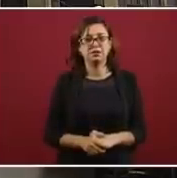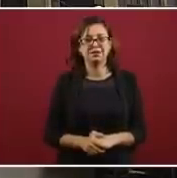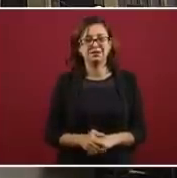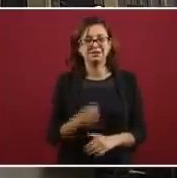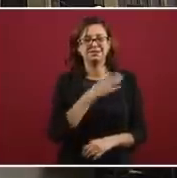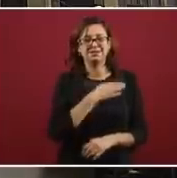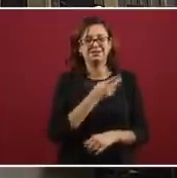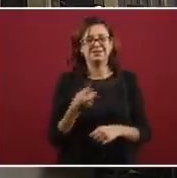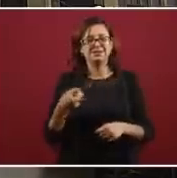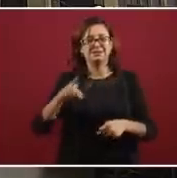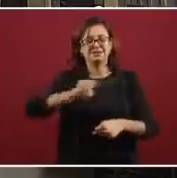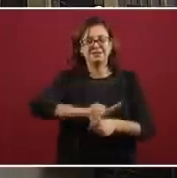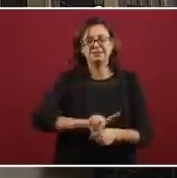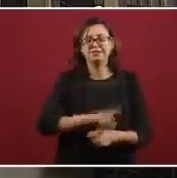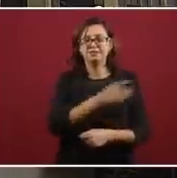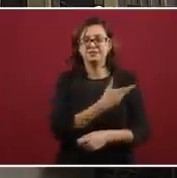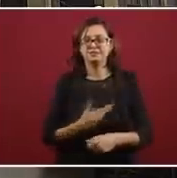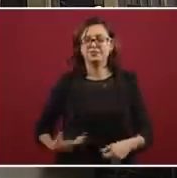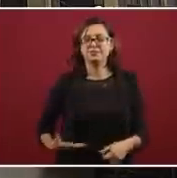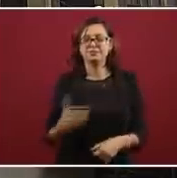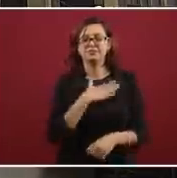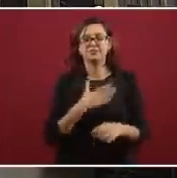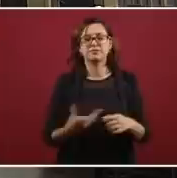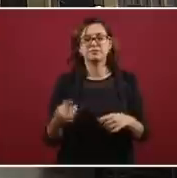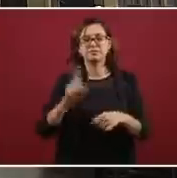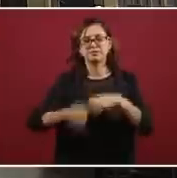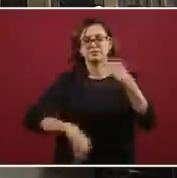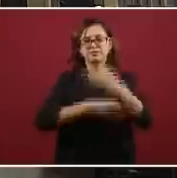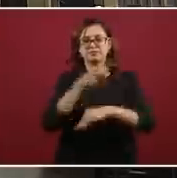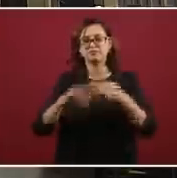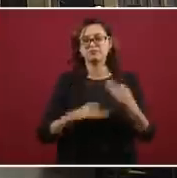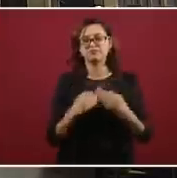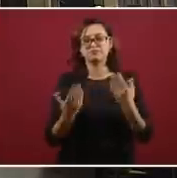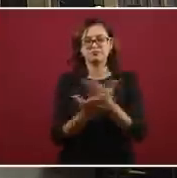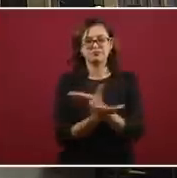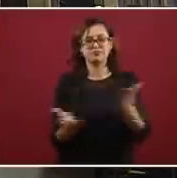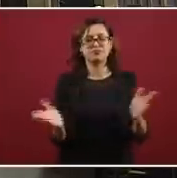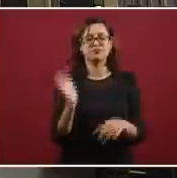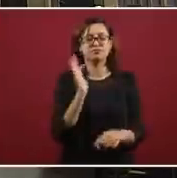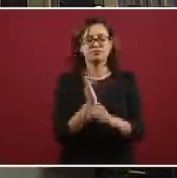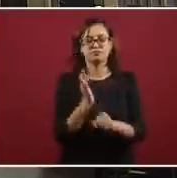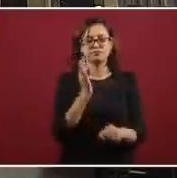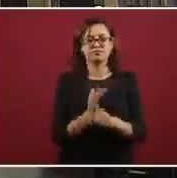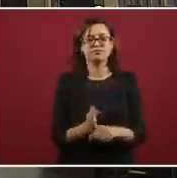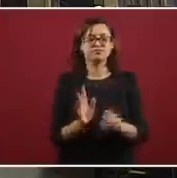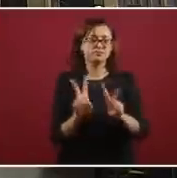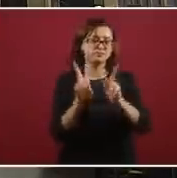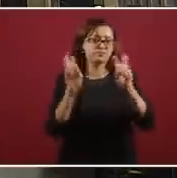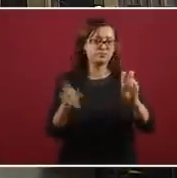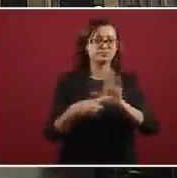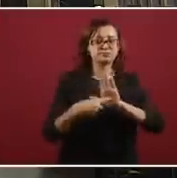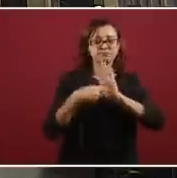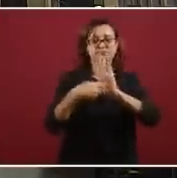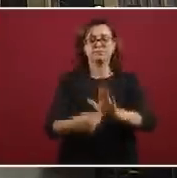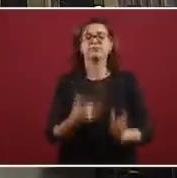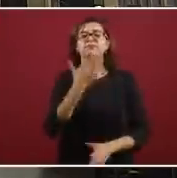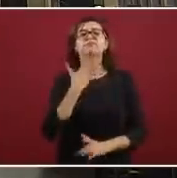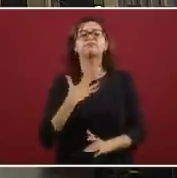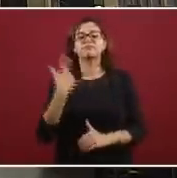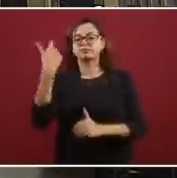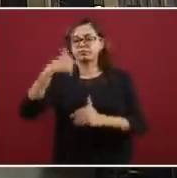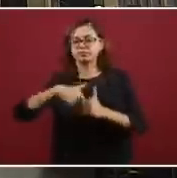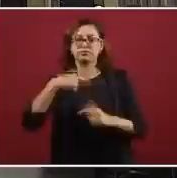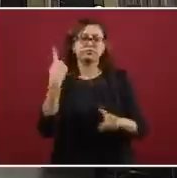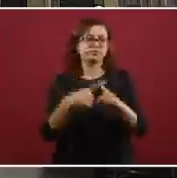Buenos días, señor presidente. Buenos días a todas y a todos ustedes. El quién es quién en las gasolinas. Comenzamos con